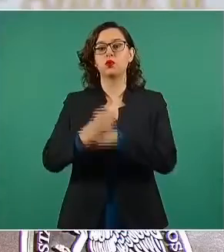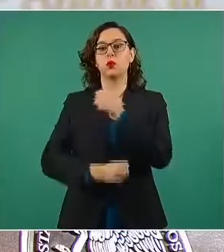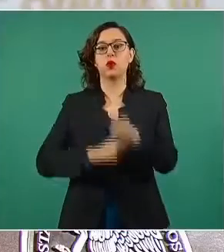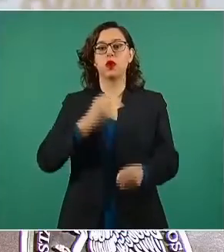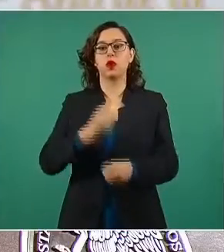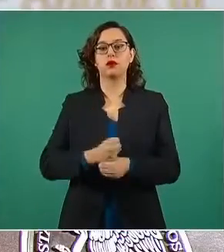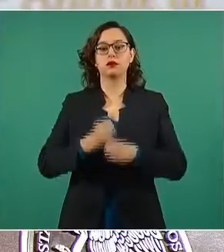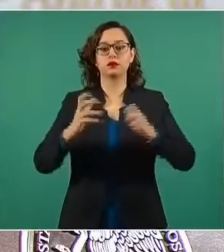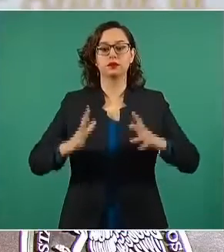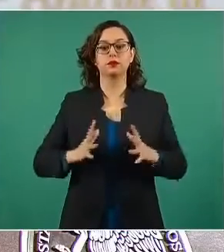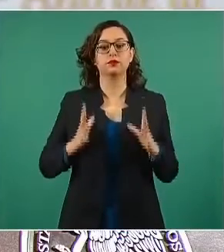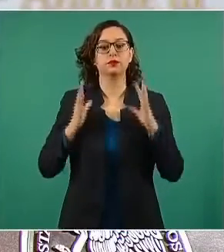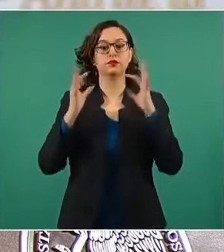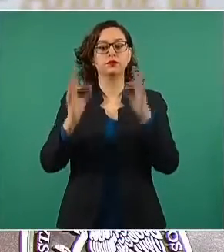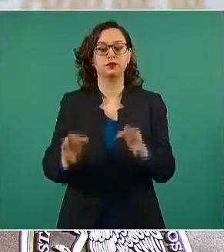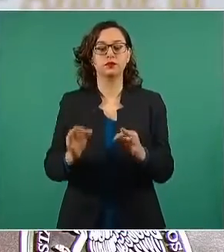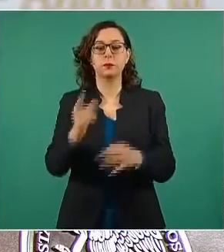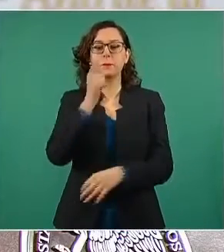Es un día importante